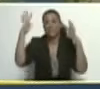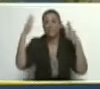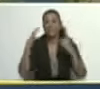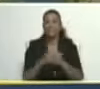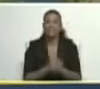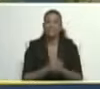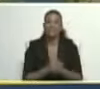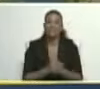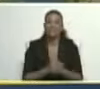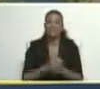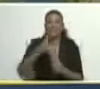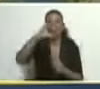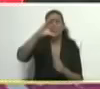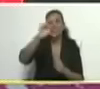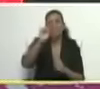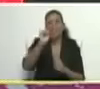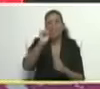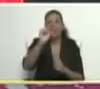Gaston Brown.